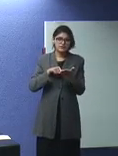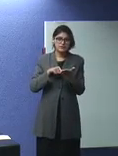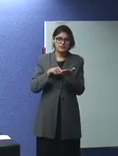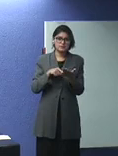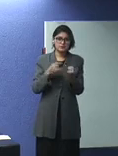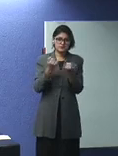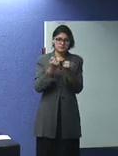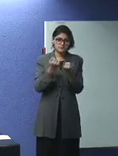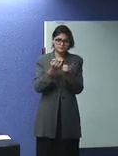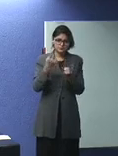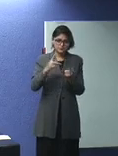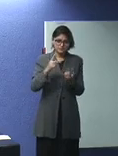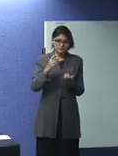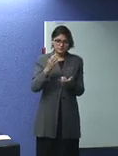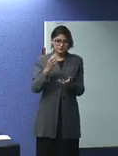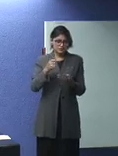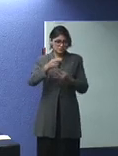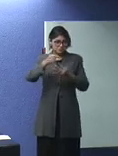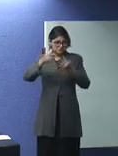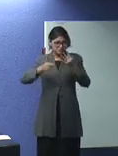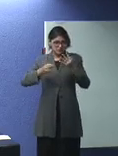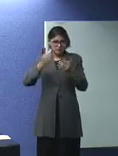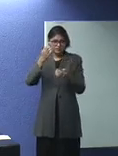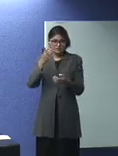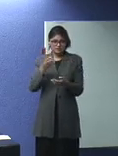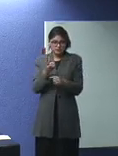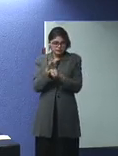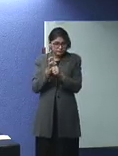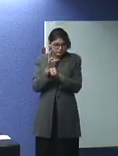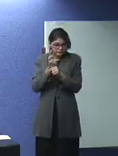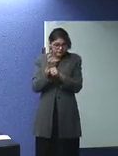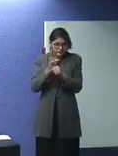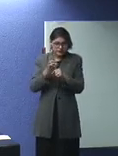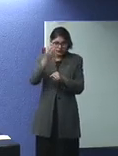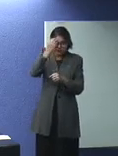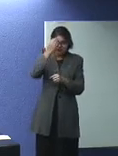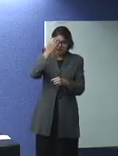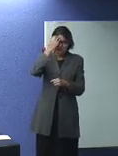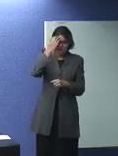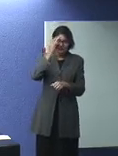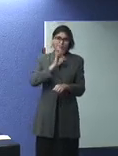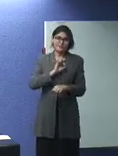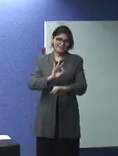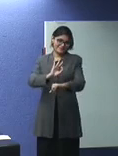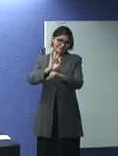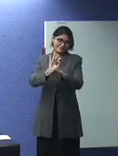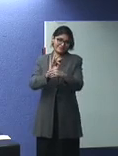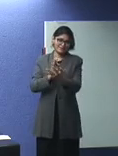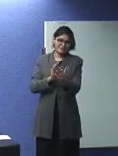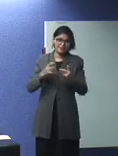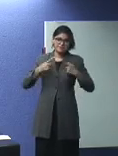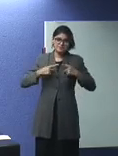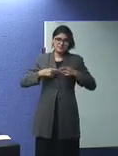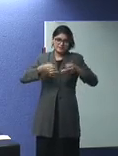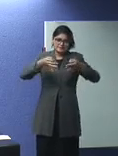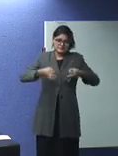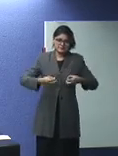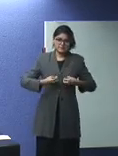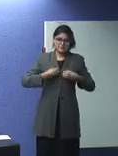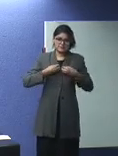el conocimiento que se genere sea pertinente y útil para quien vive el día a día con discapacidad y no solo, digamos, como